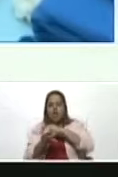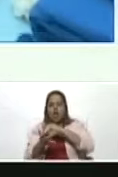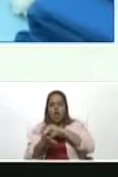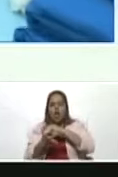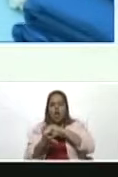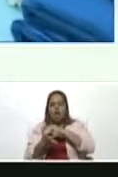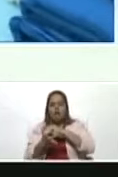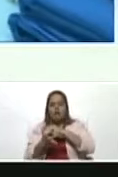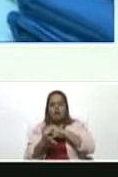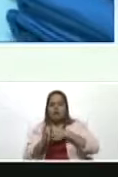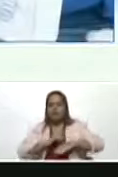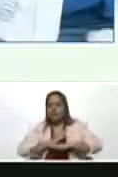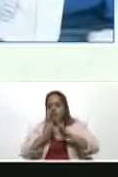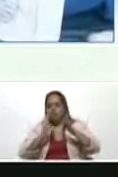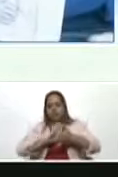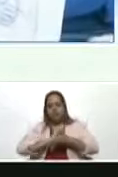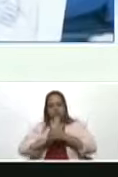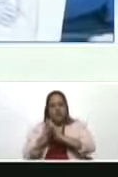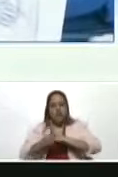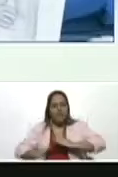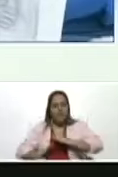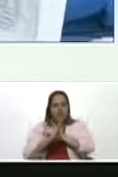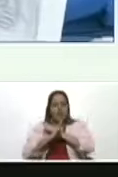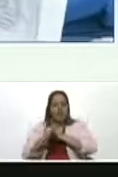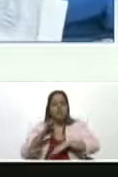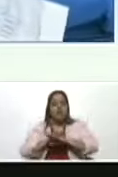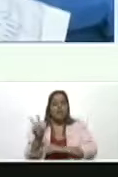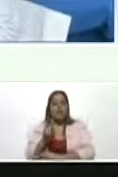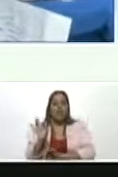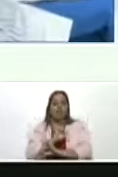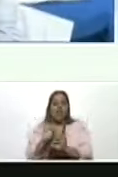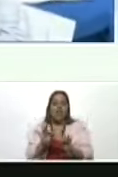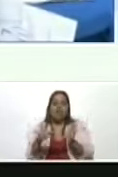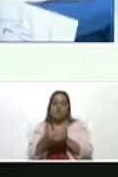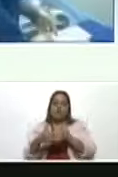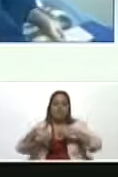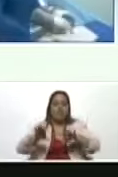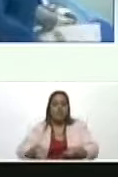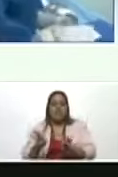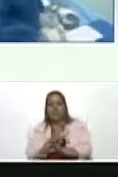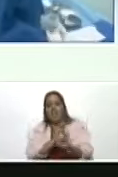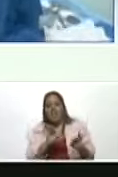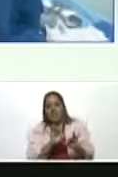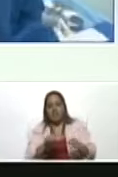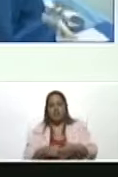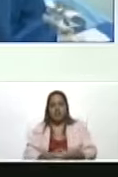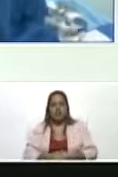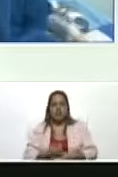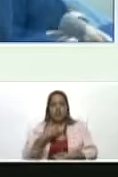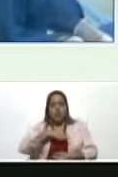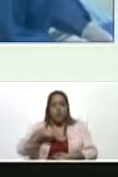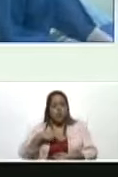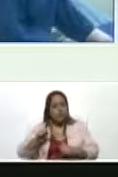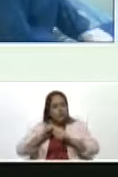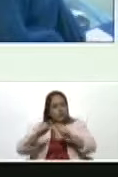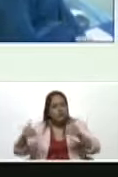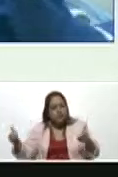venciendo sanciones, venciendo bloqueos, porque a Venezuela no nos va a parar nada ni nadie. Nosotros lo que vamos